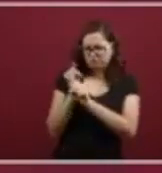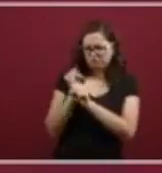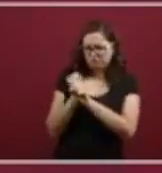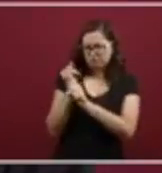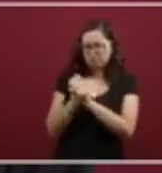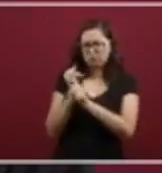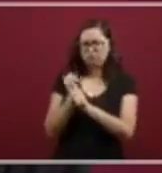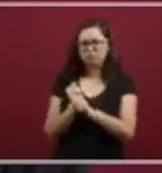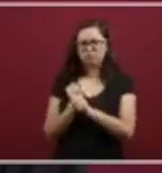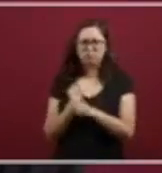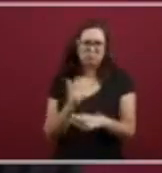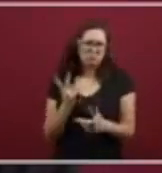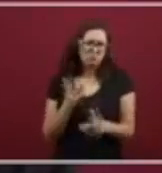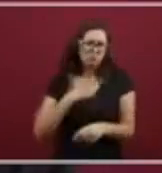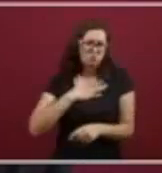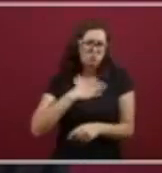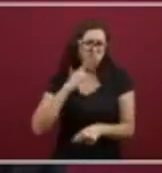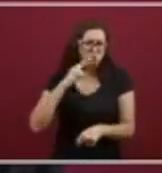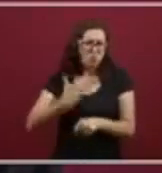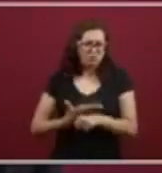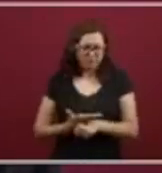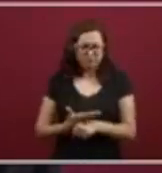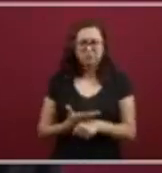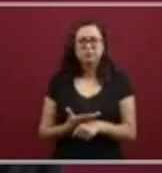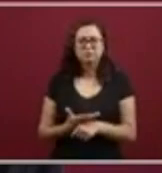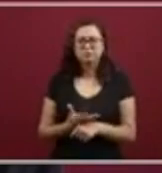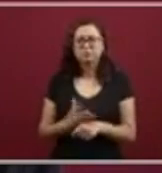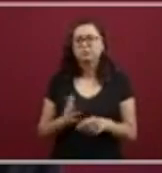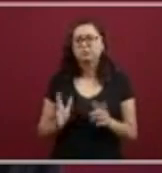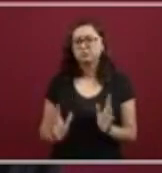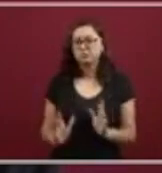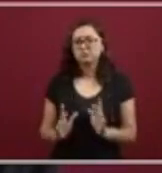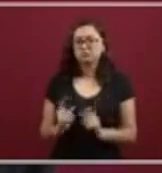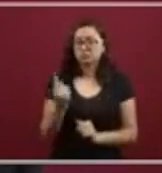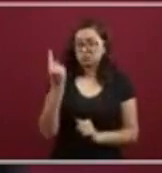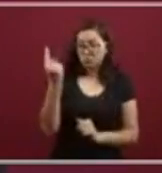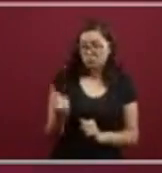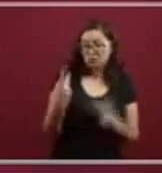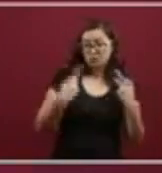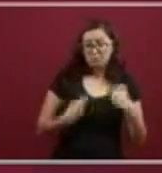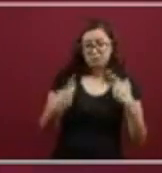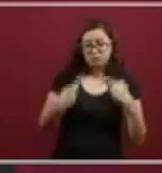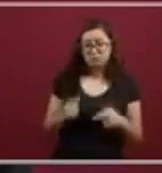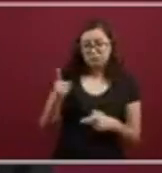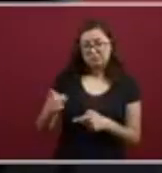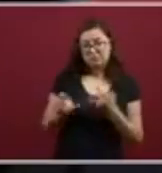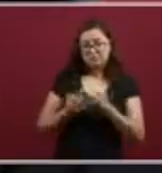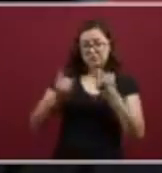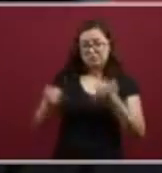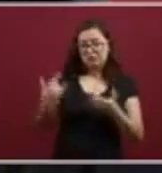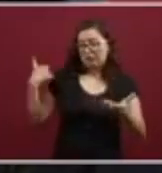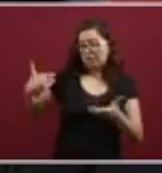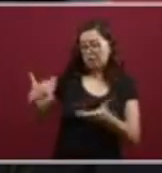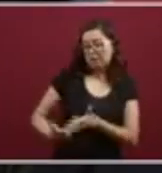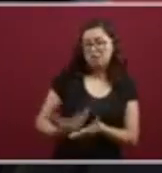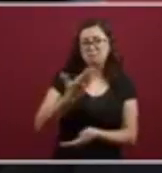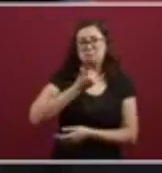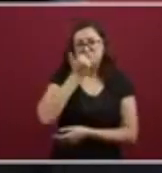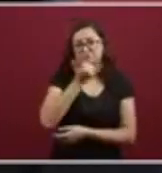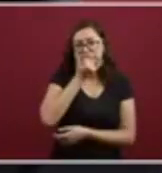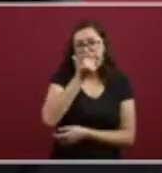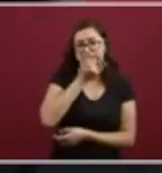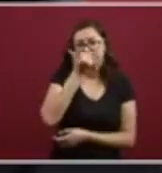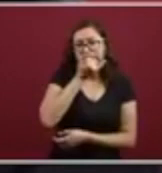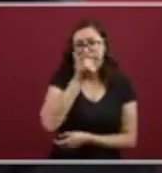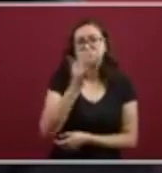lo que nos corresponde. Si se trata de una persona de malos antecedentes, pues no debe